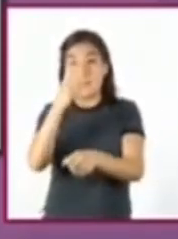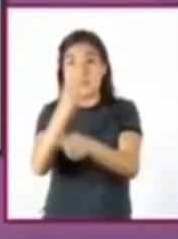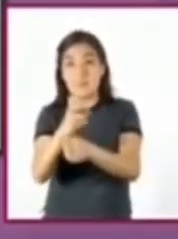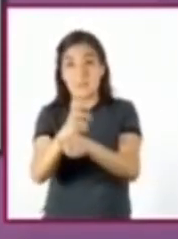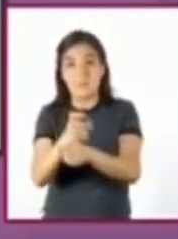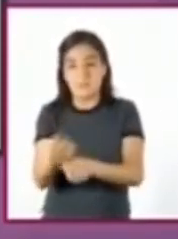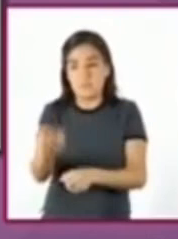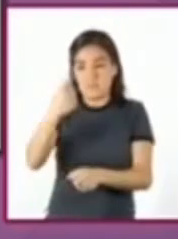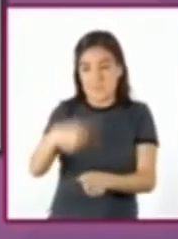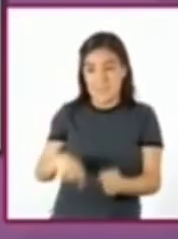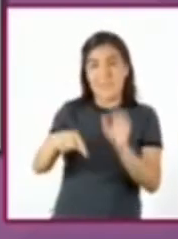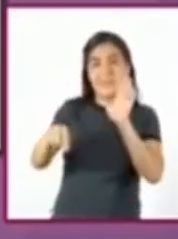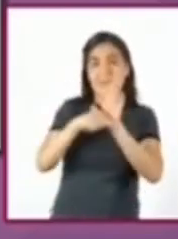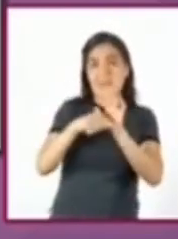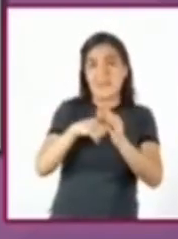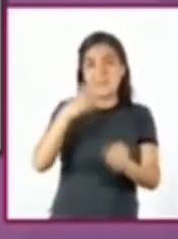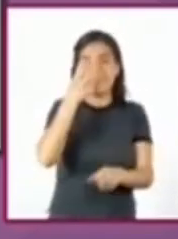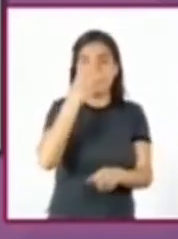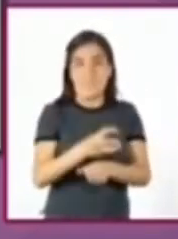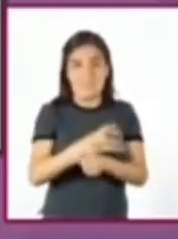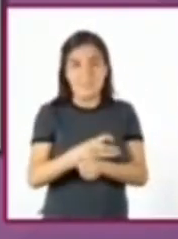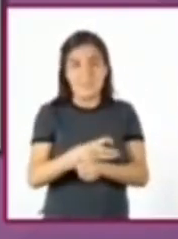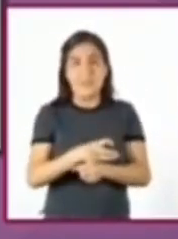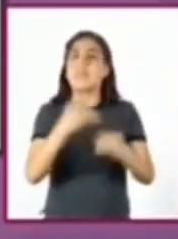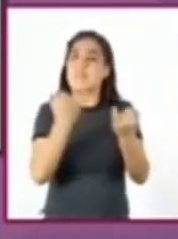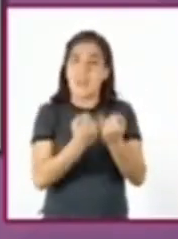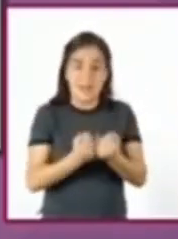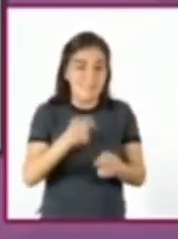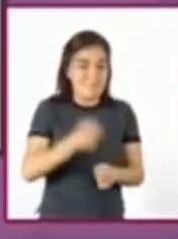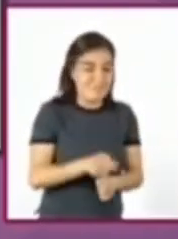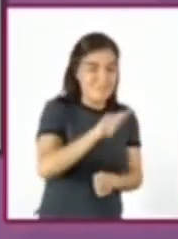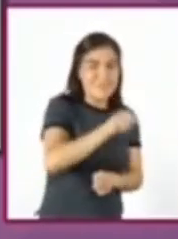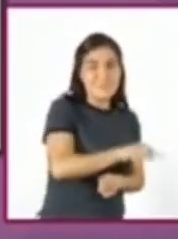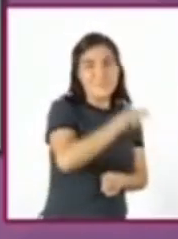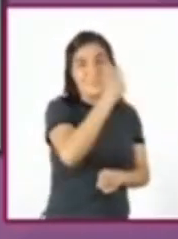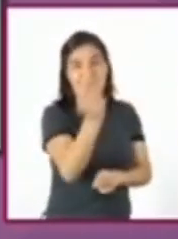con la negativa del tercero, y así sucesivamente.